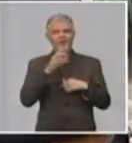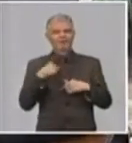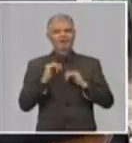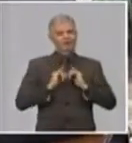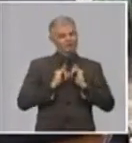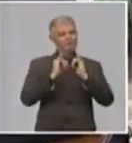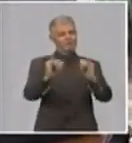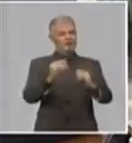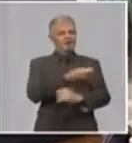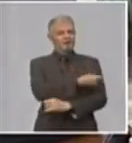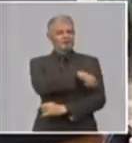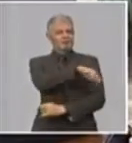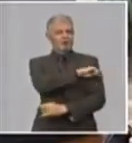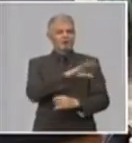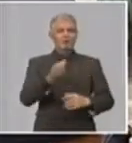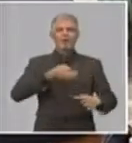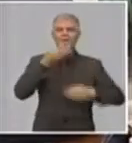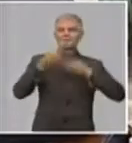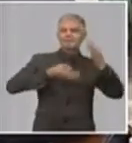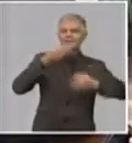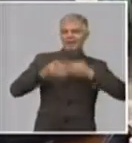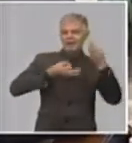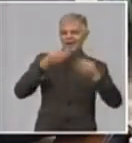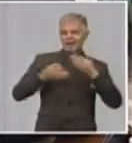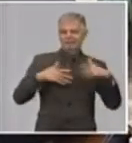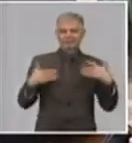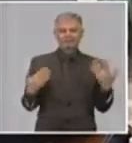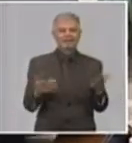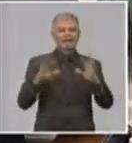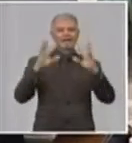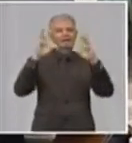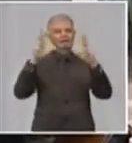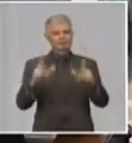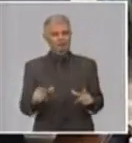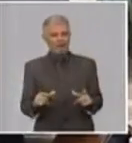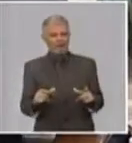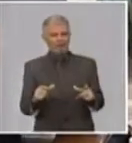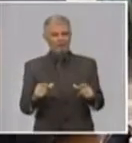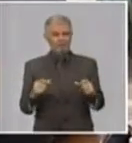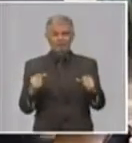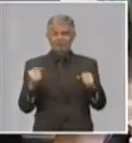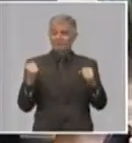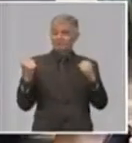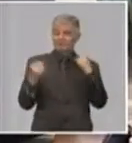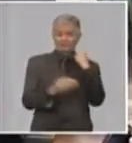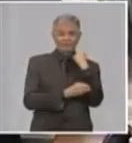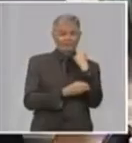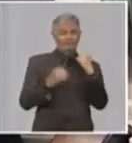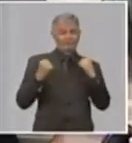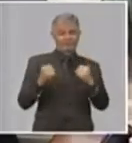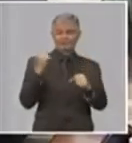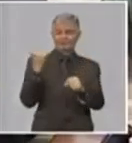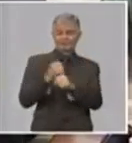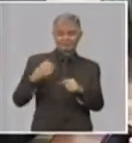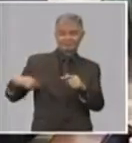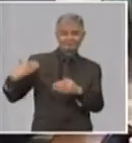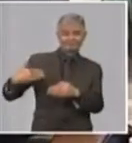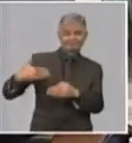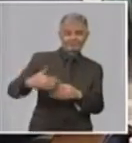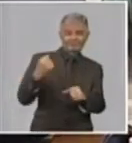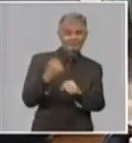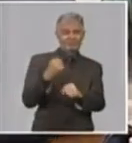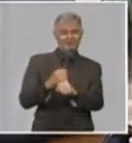de explicar el resultado de estas intensas jornadas de trabajo para tratar de contribuir de alguna